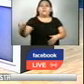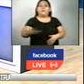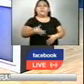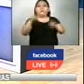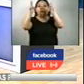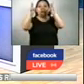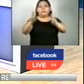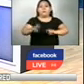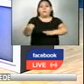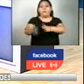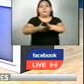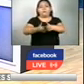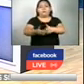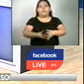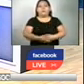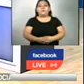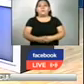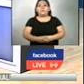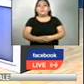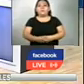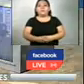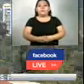inmediato con nuestros titulares.